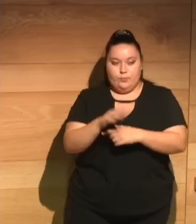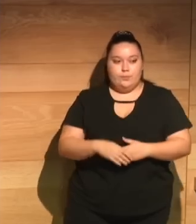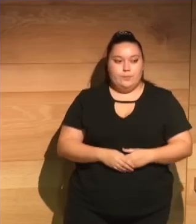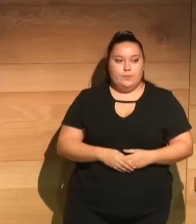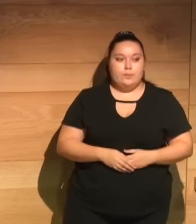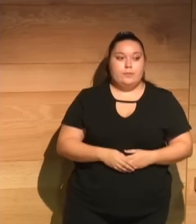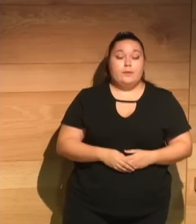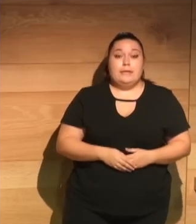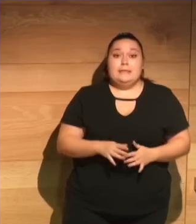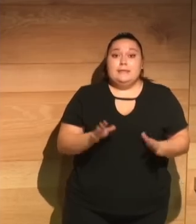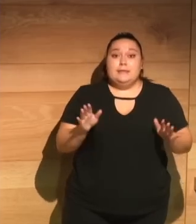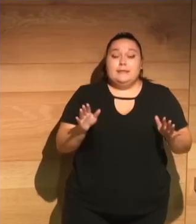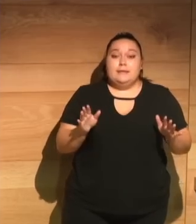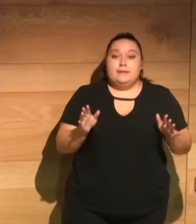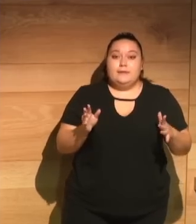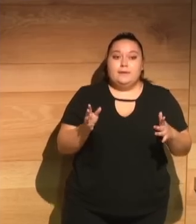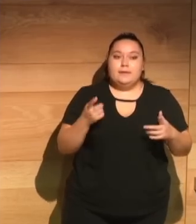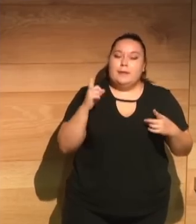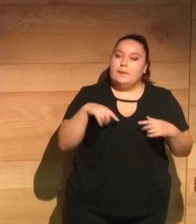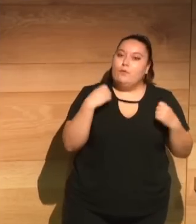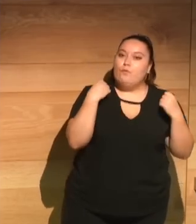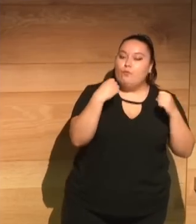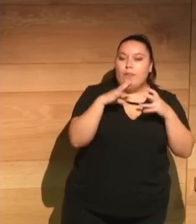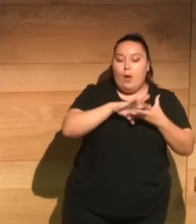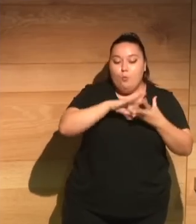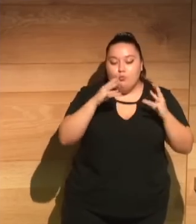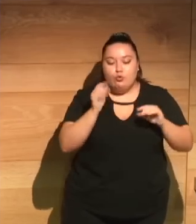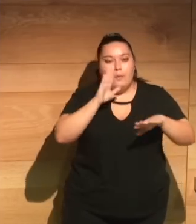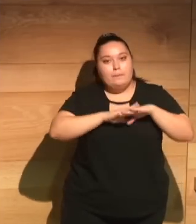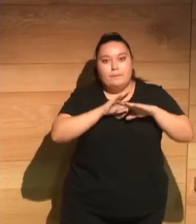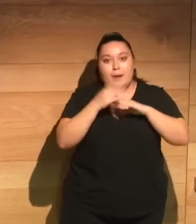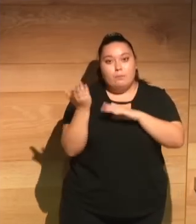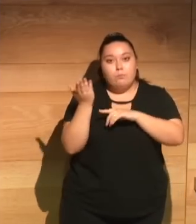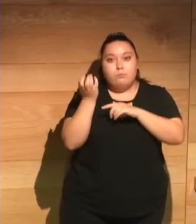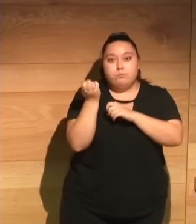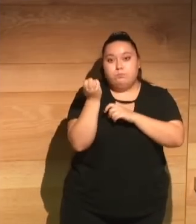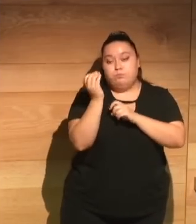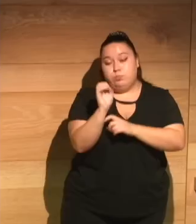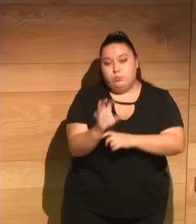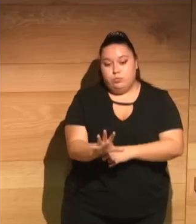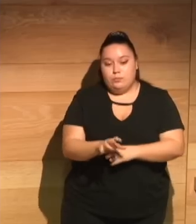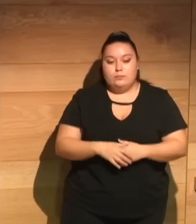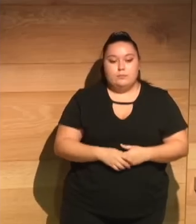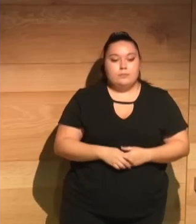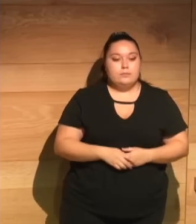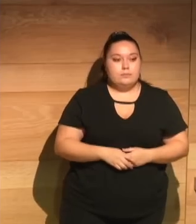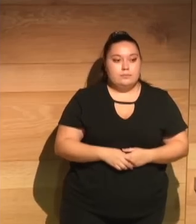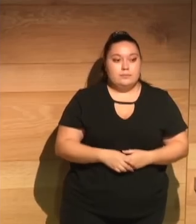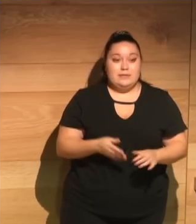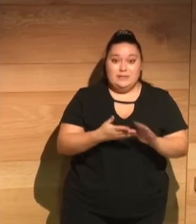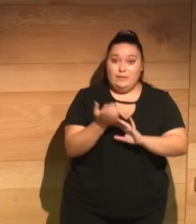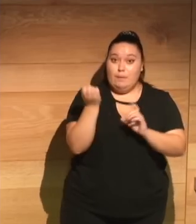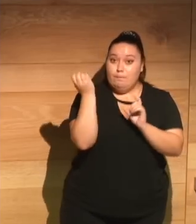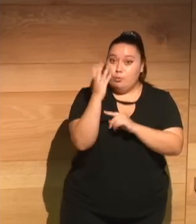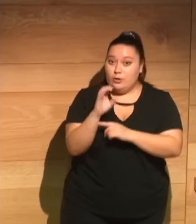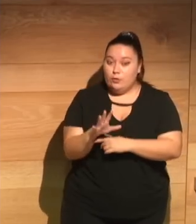Ay. Y además tienen la fuerza y el músculo para poder reproducir todo esto. Ay, y además, como esto es una proyección,